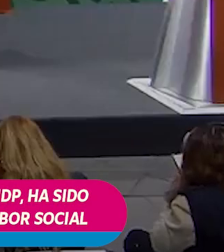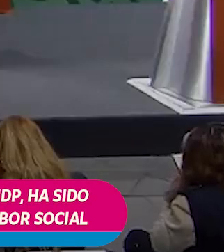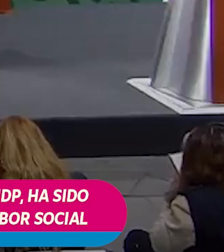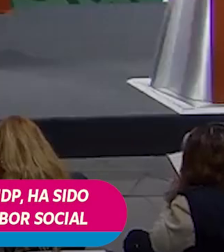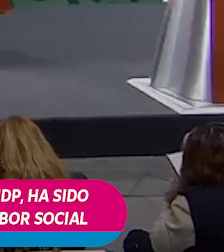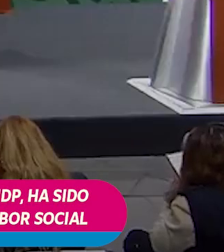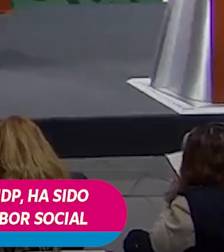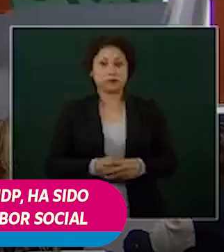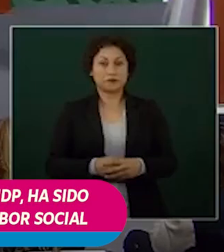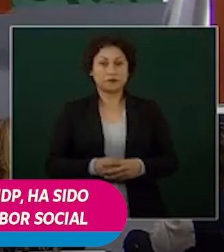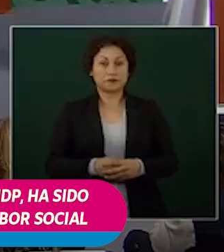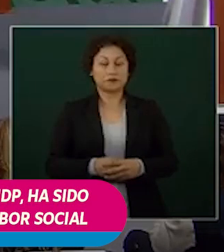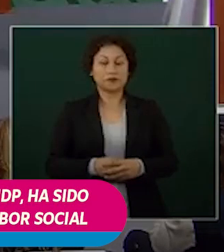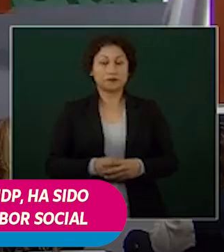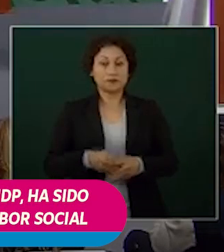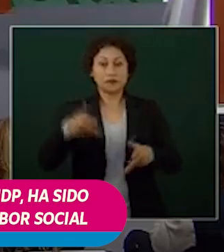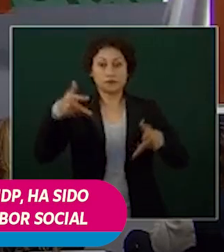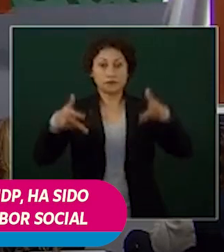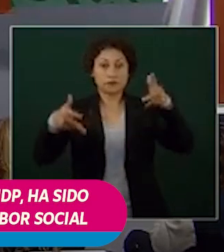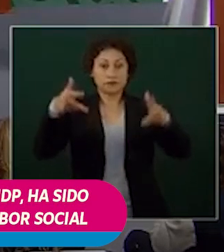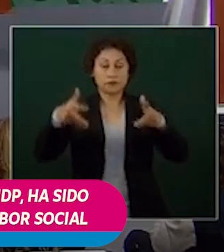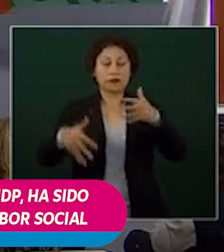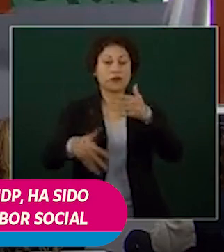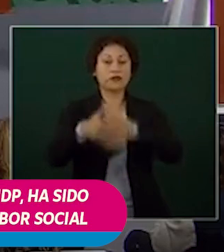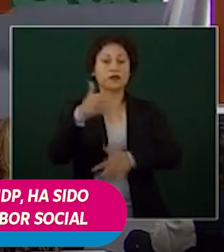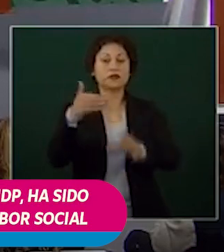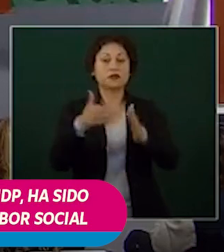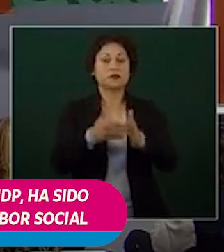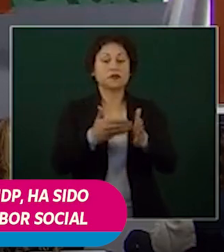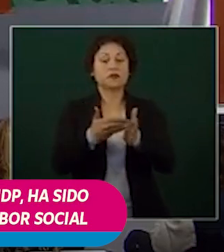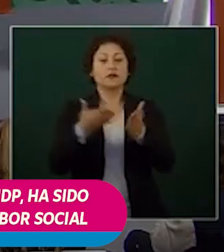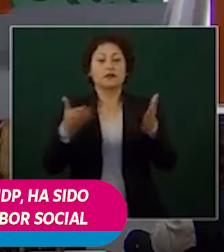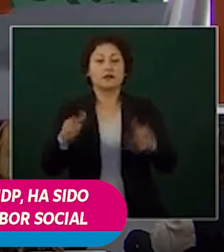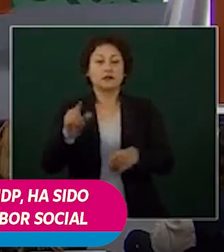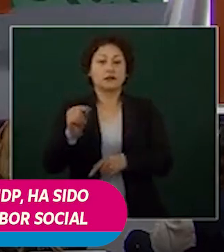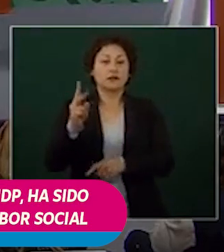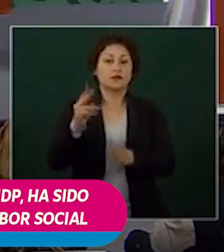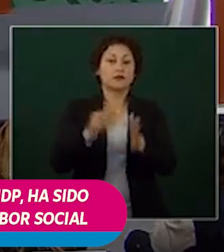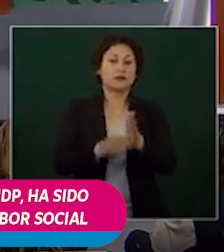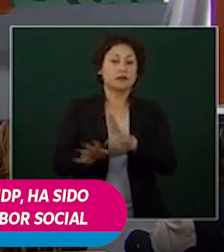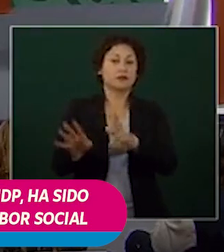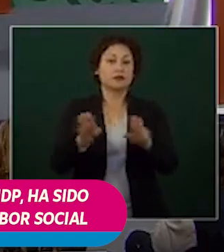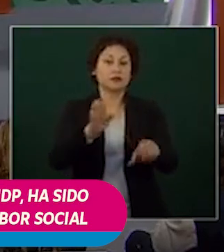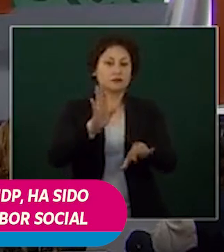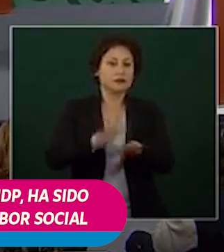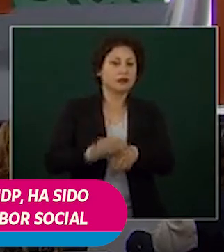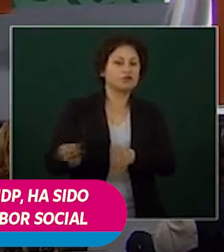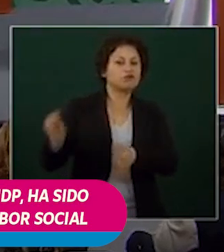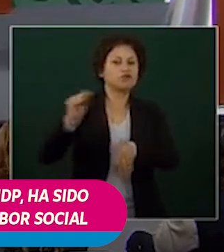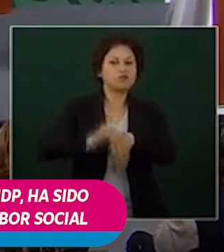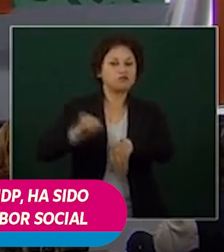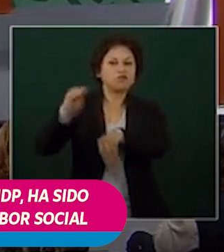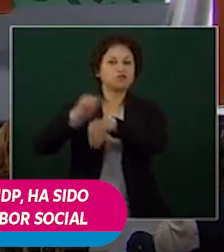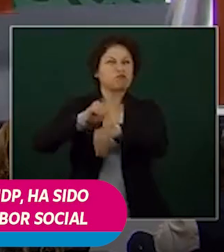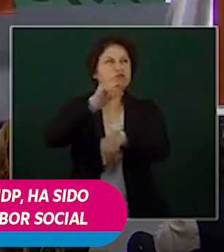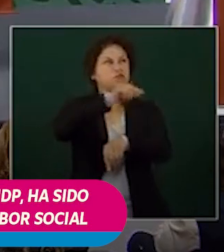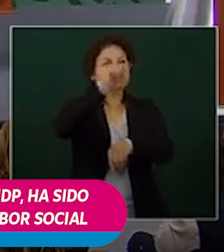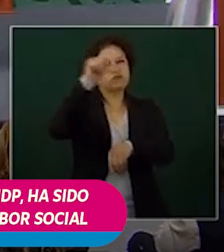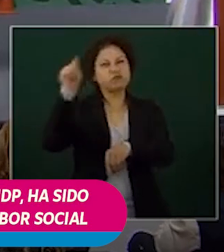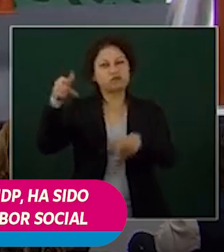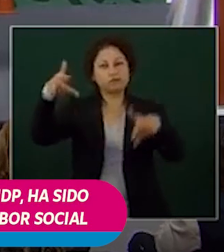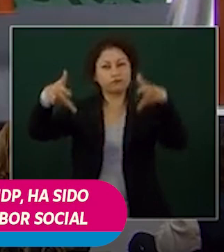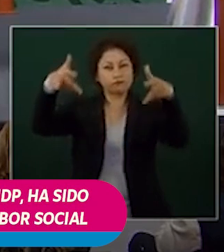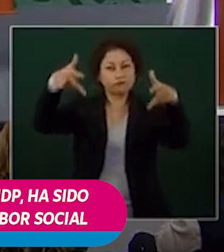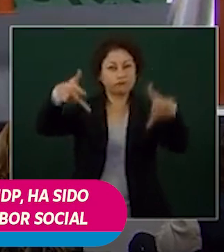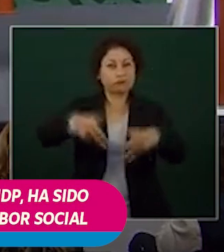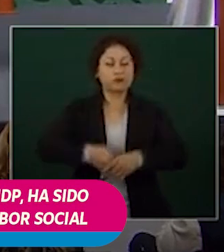cámaras, pasamos de 15 mil cámaras a 72 mil 208 cámaras. Adelante. Y